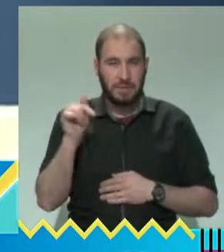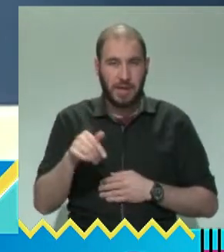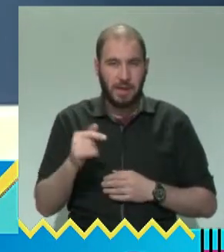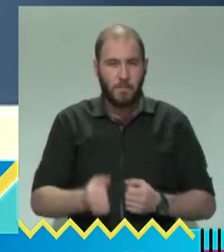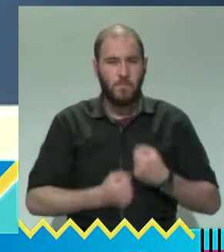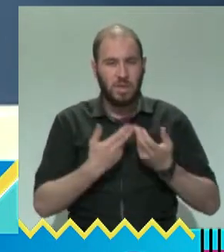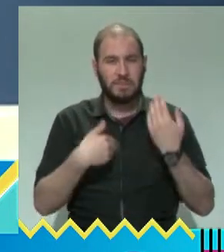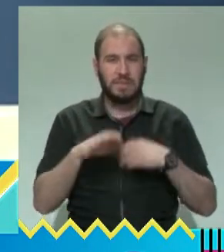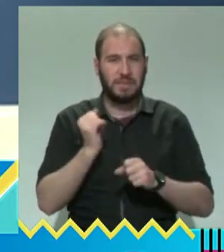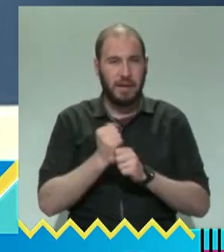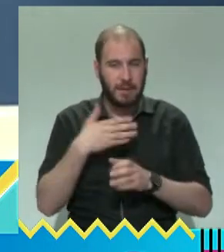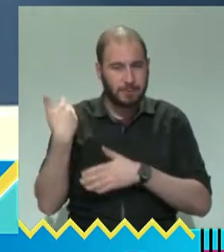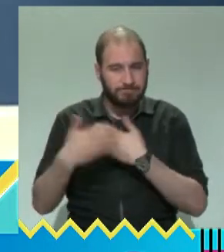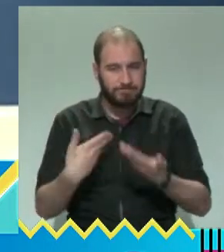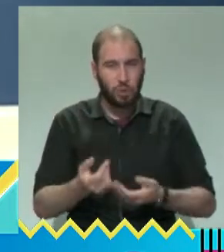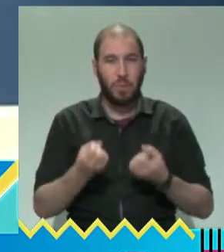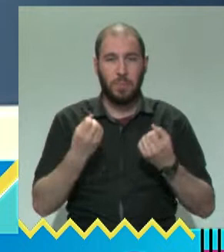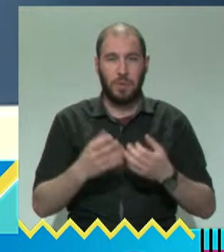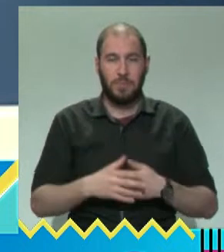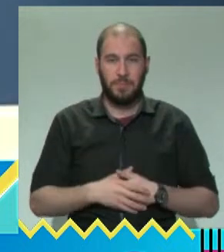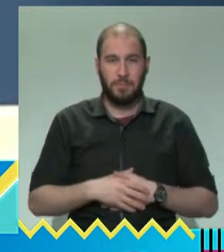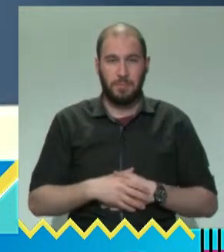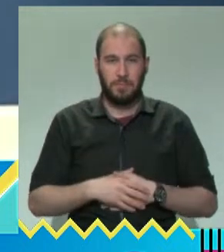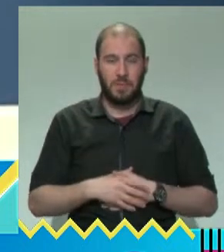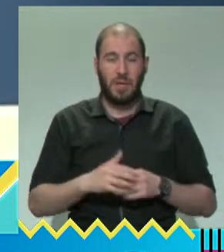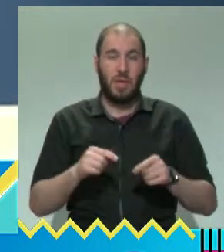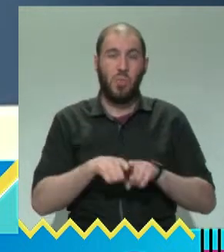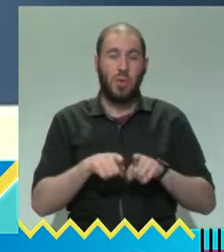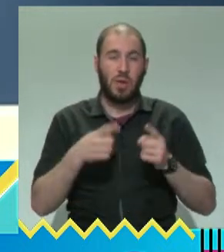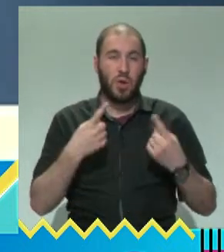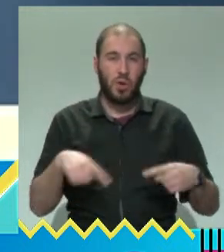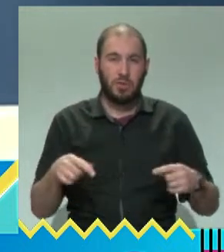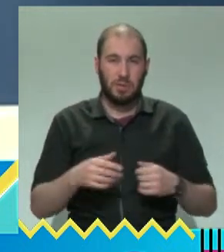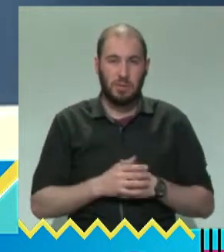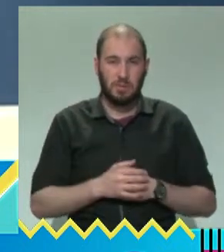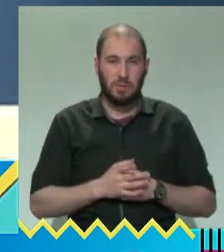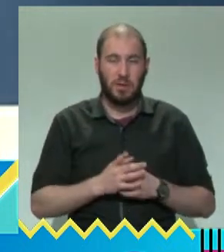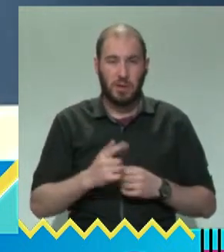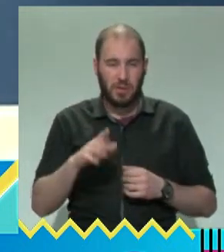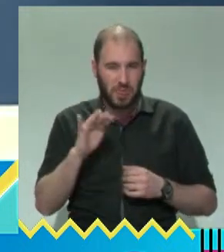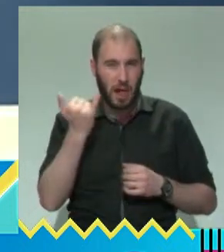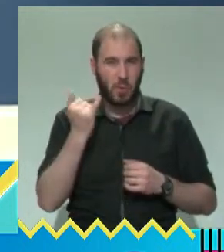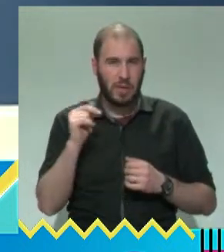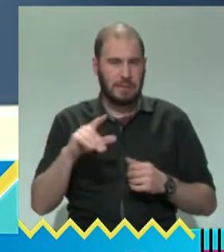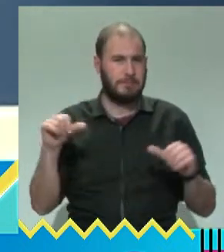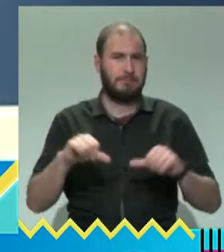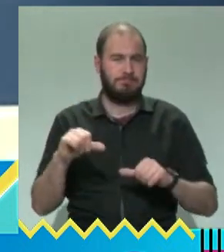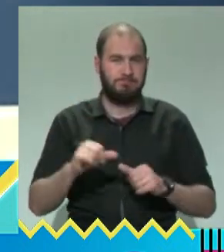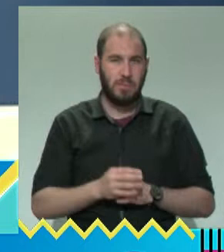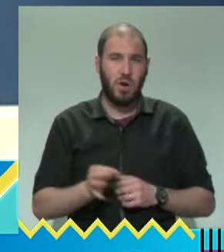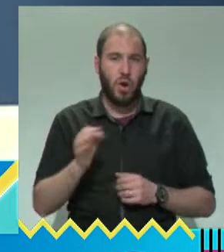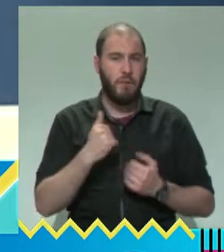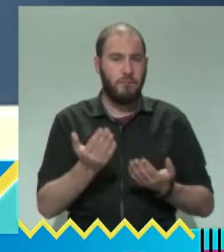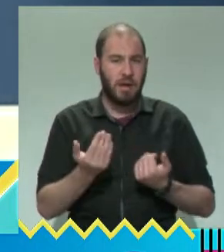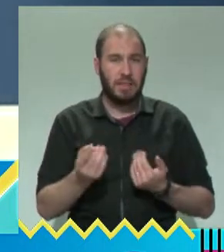fortalecer un trabajo que se viene haciendo, porque también, así como hay cosas que podemos identificar que no son tan buenas o que le pueden